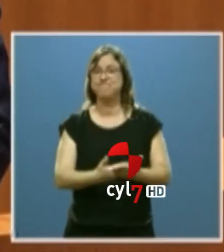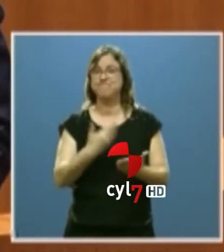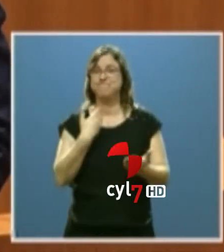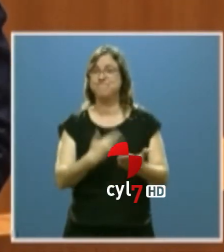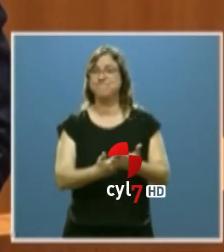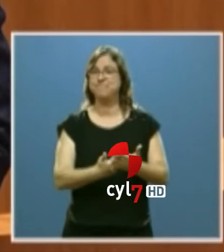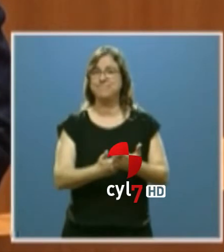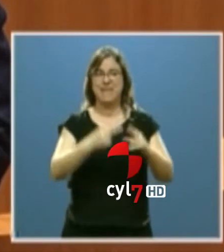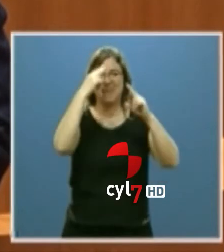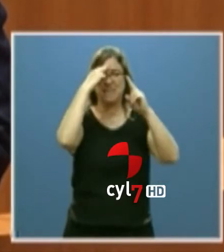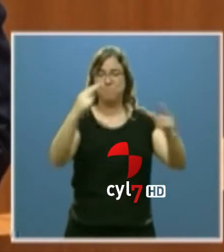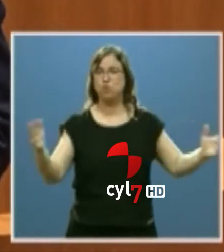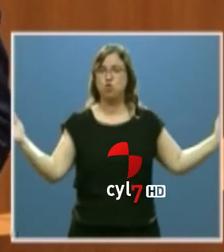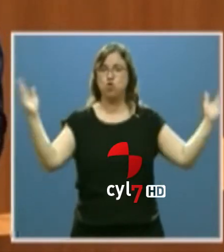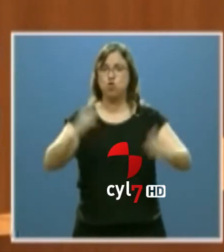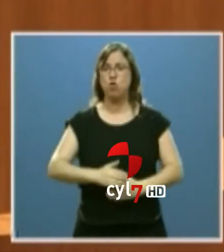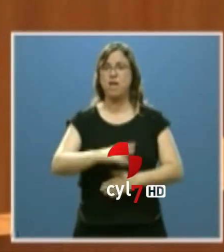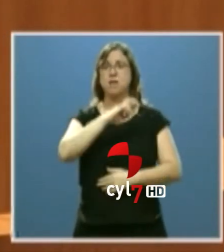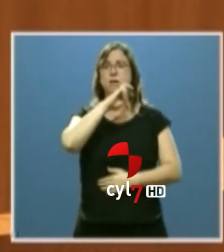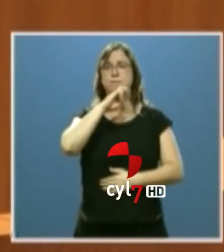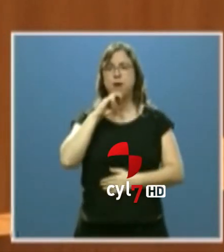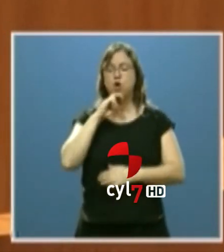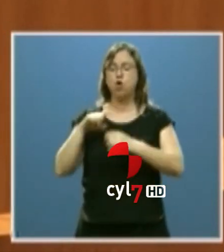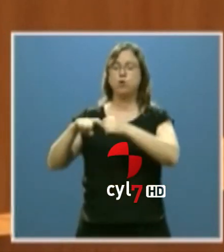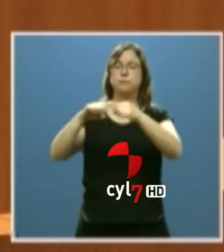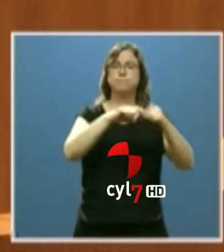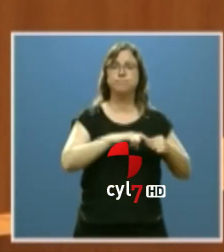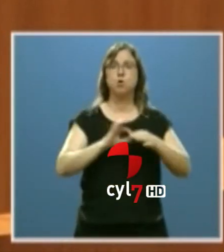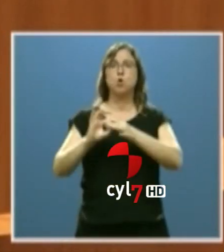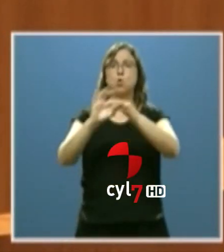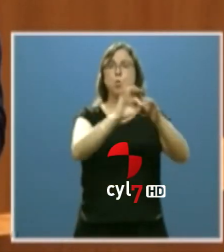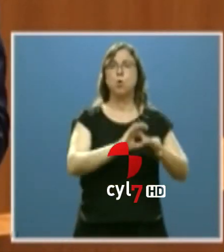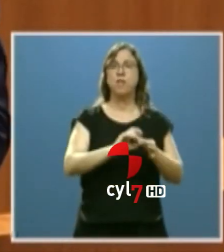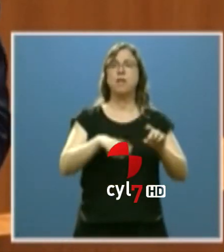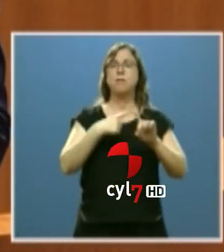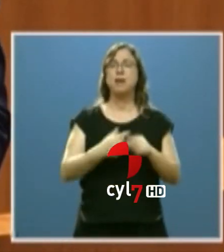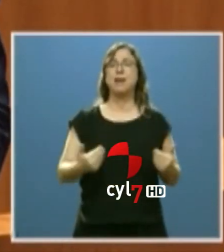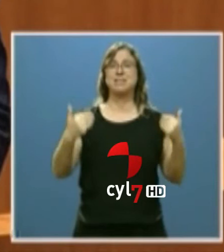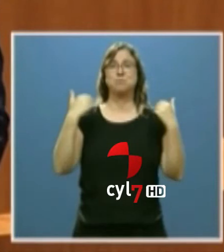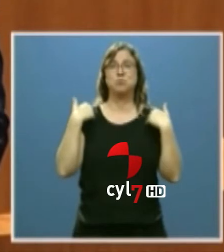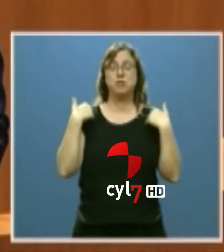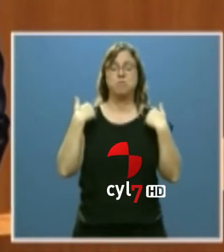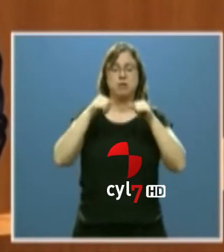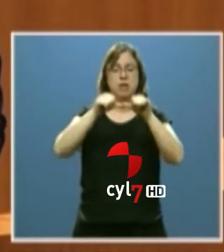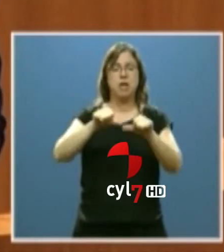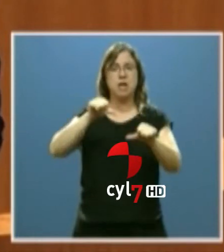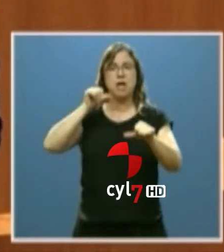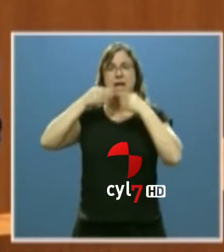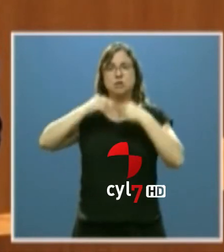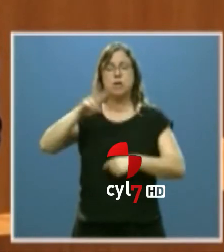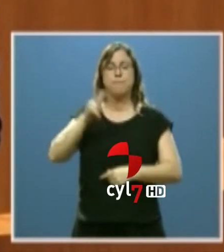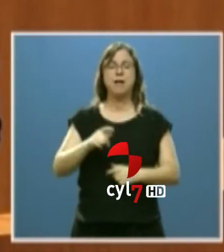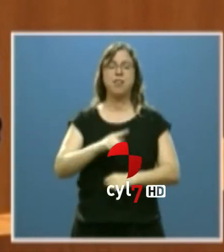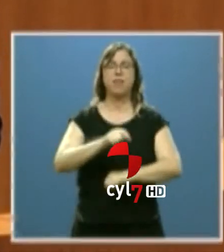falta de respeto a los valores de concordia unidad y responsabilidad que históricamente han servido para